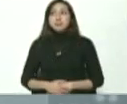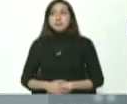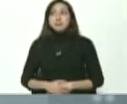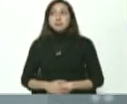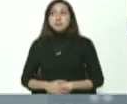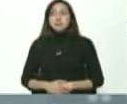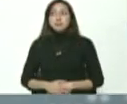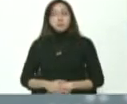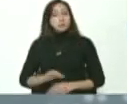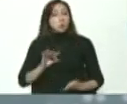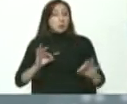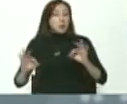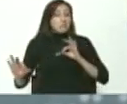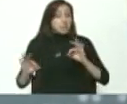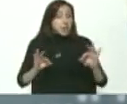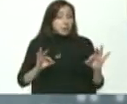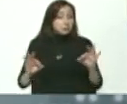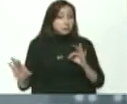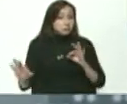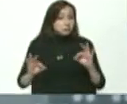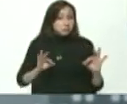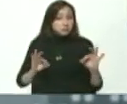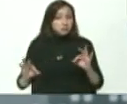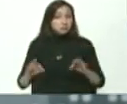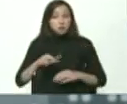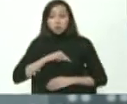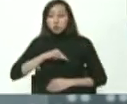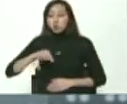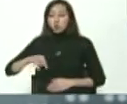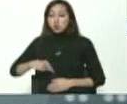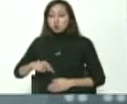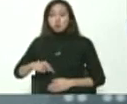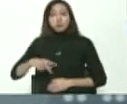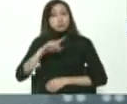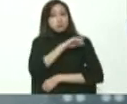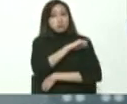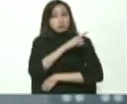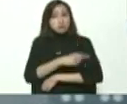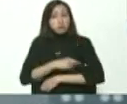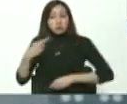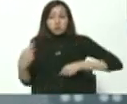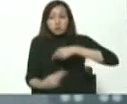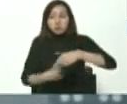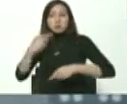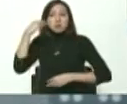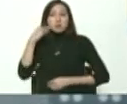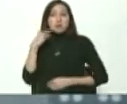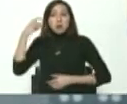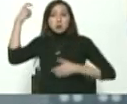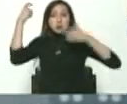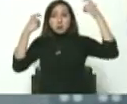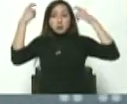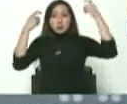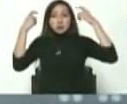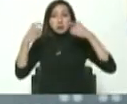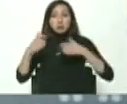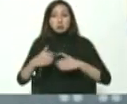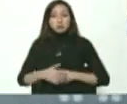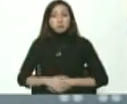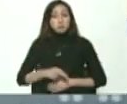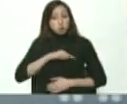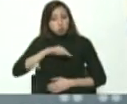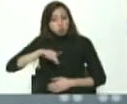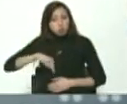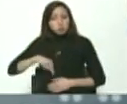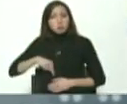Y nos prepararemos. Nosotras, las fuerzas revolucionarias, bolivarianas y chavistas,